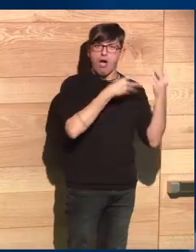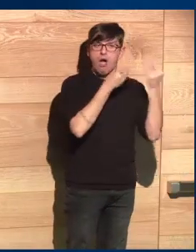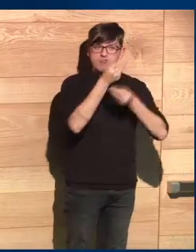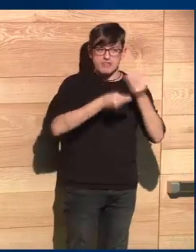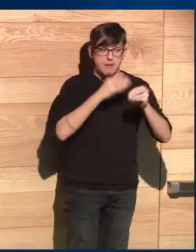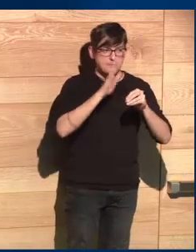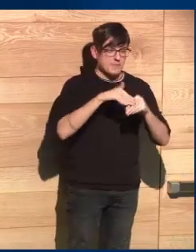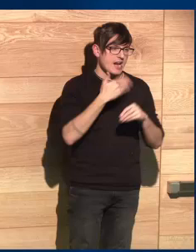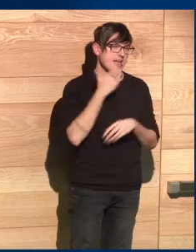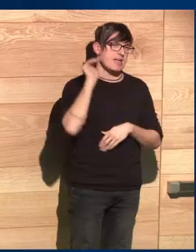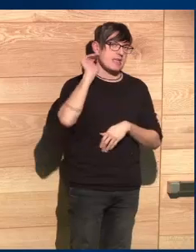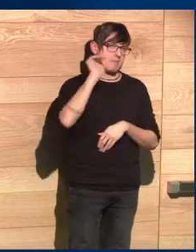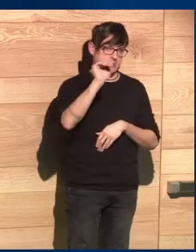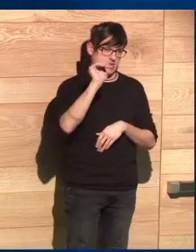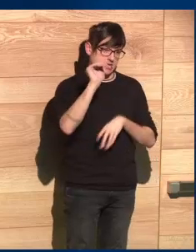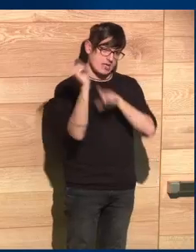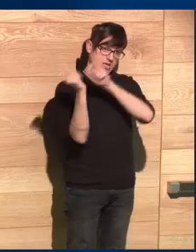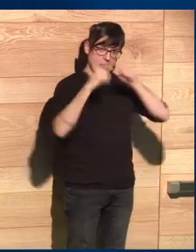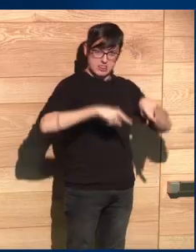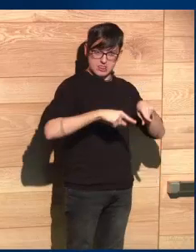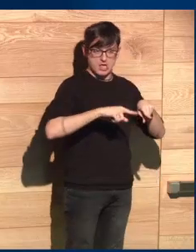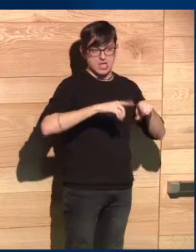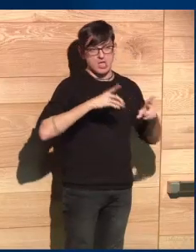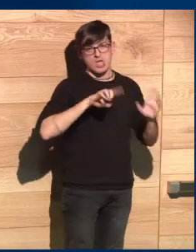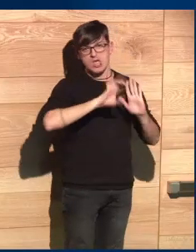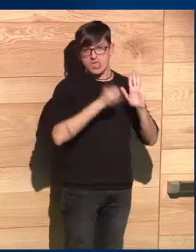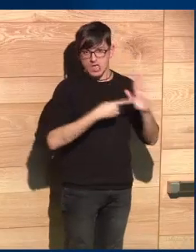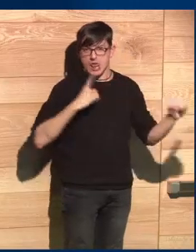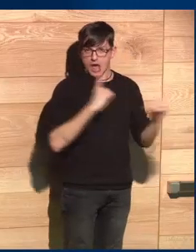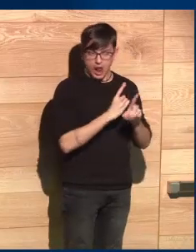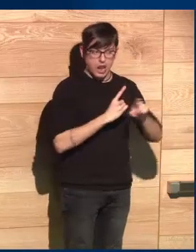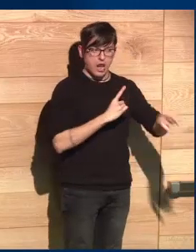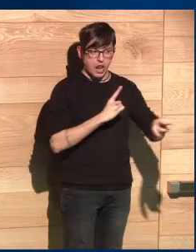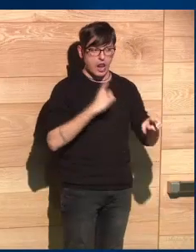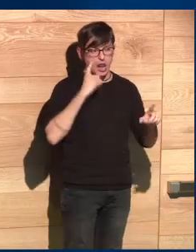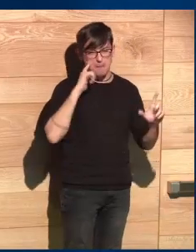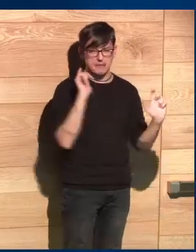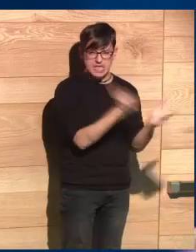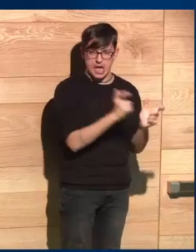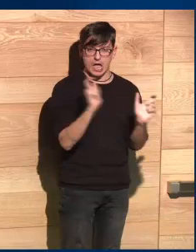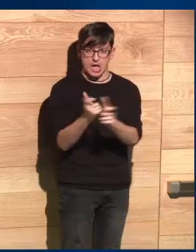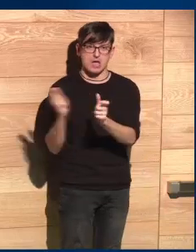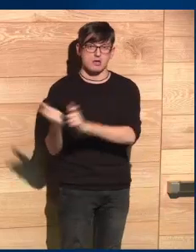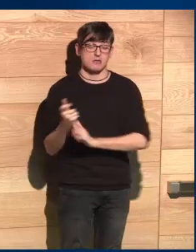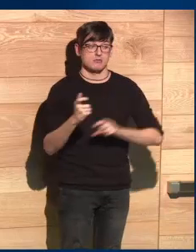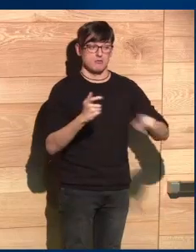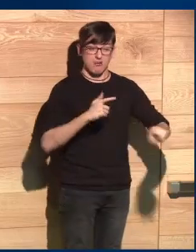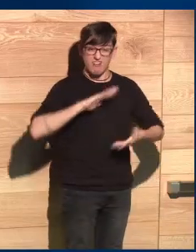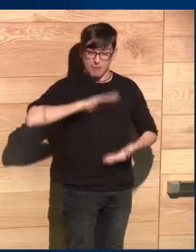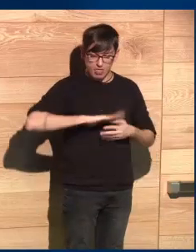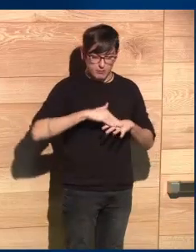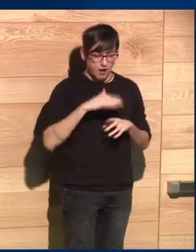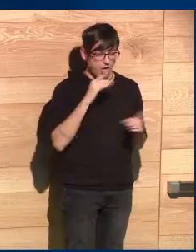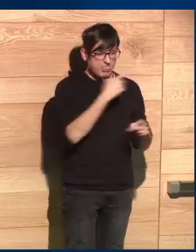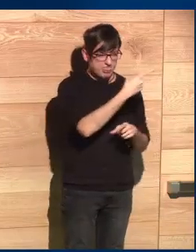básicamente cazar inmigrantes ilegales en todo el país, por ejemplo, ¿no? Y que tiene la capacidad, según ellos, no lo sabemos, de reconocer a